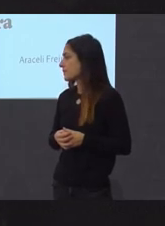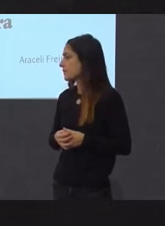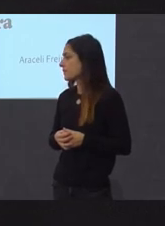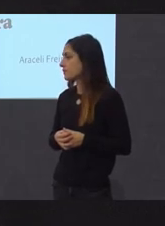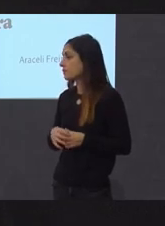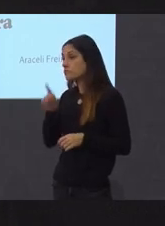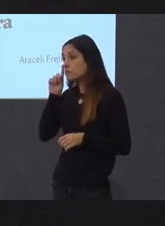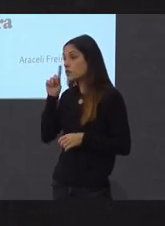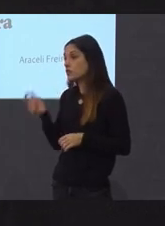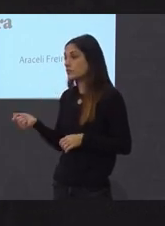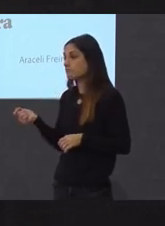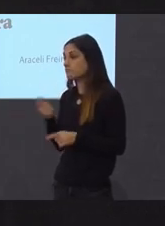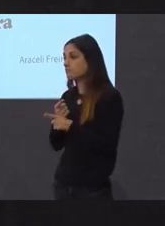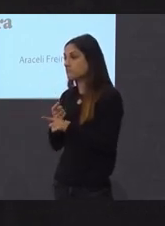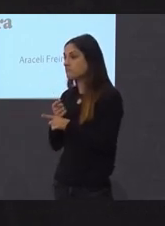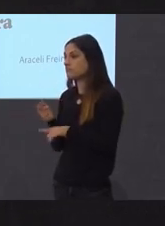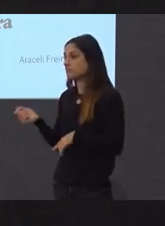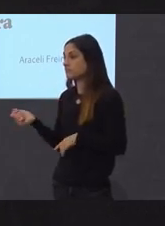Non sei quen...